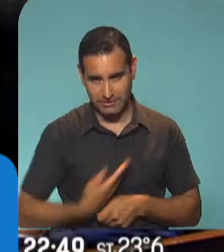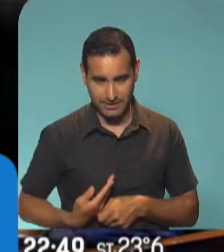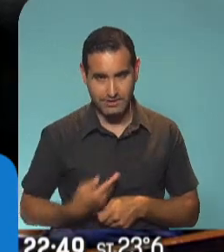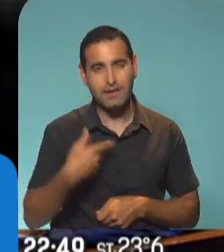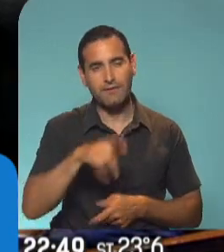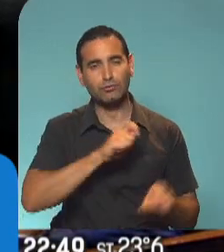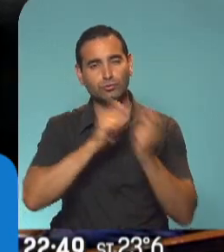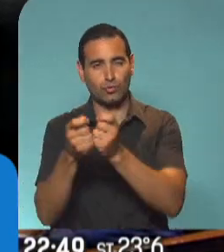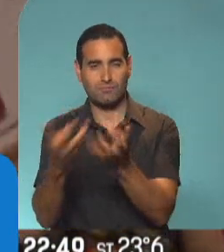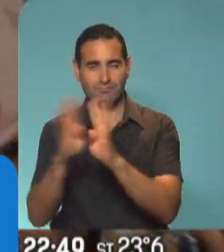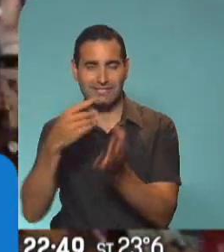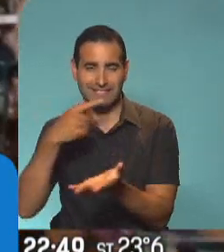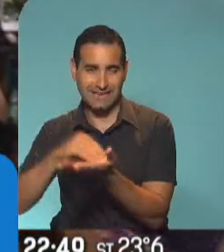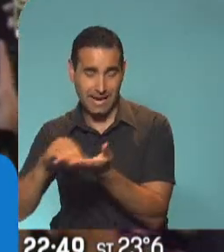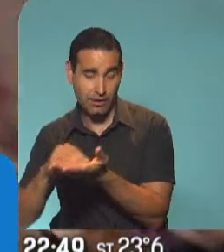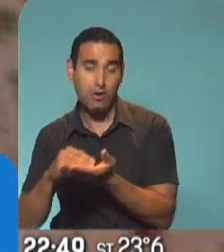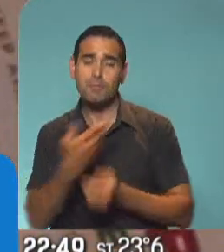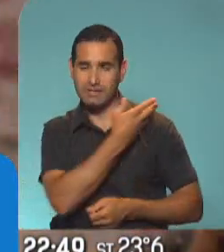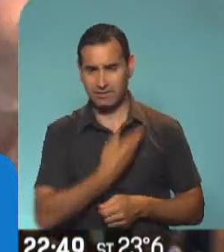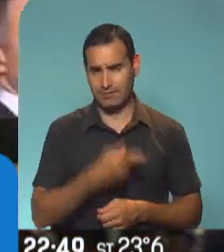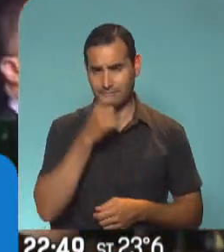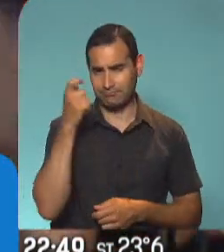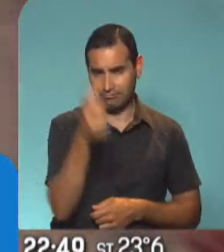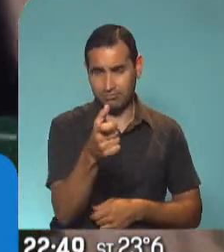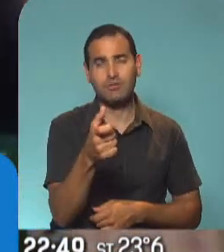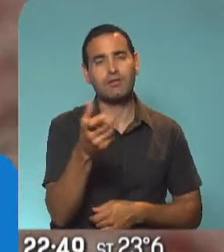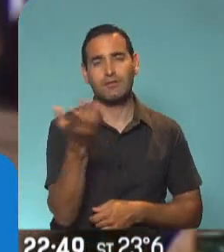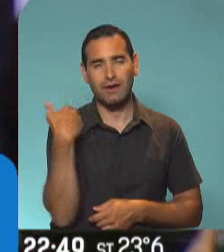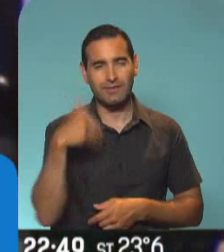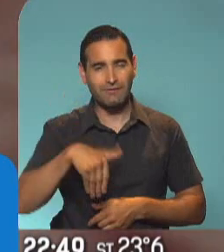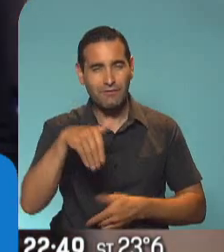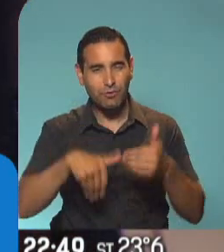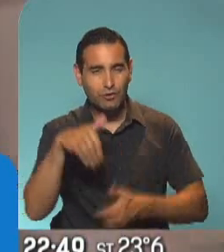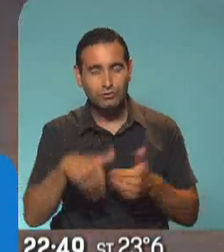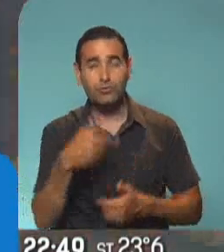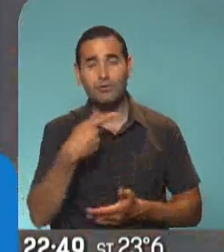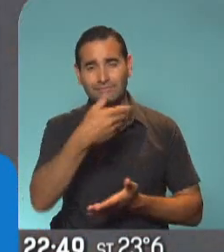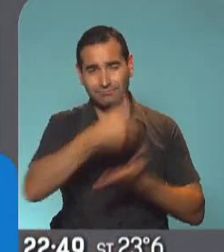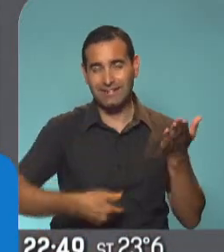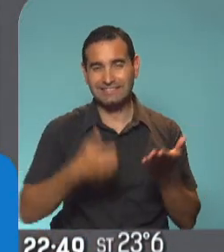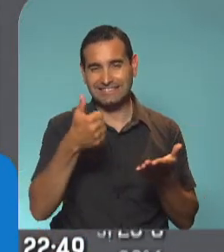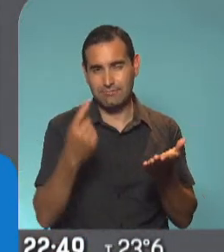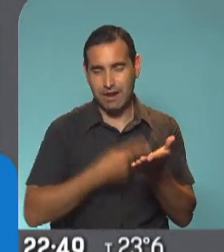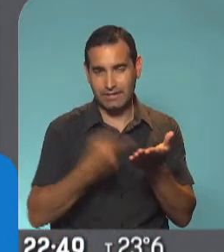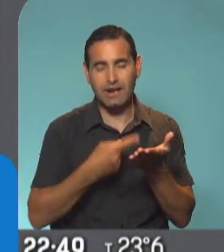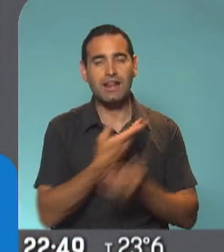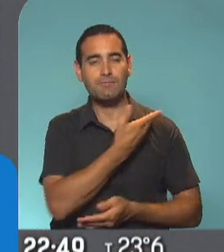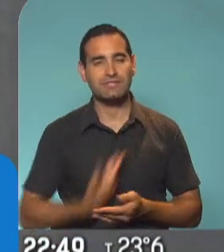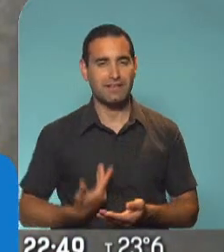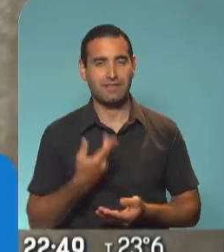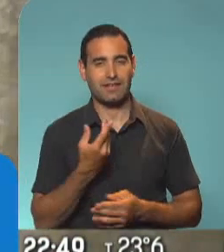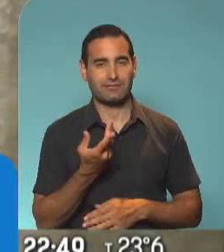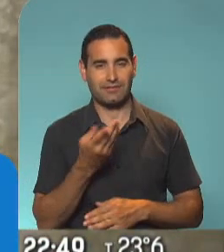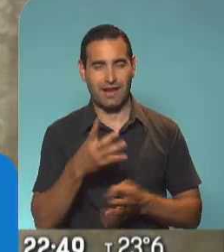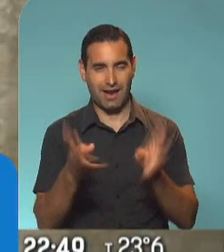Senado. El presidente Trump respondió a esta resolución en la víspera de la votación con una carta de 6 páginas a la presidenta de la Cámara de Representantes,